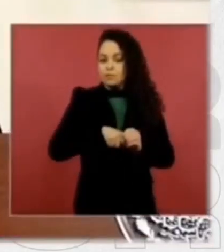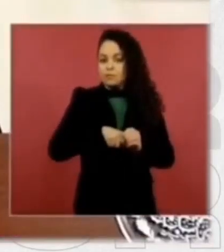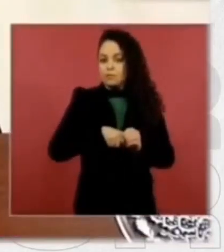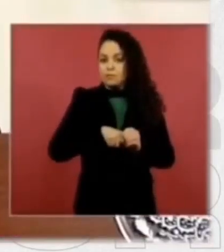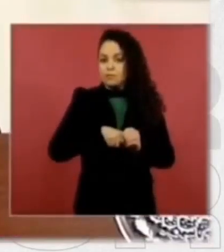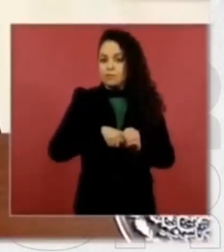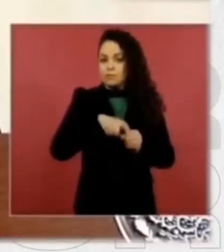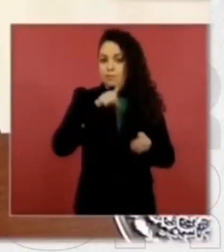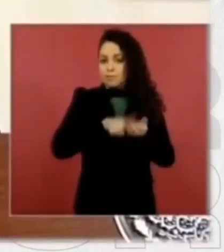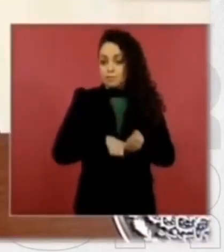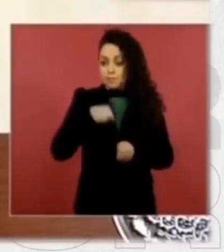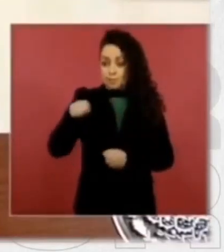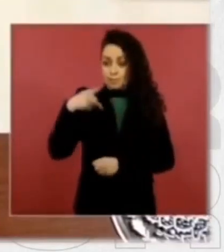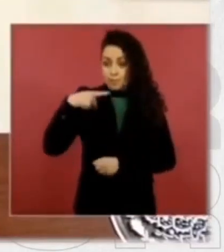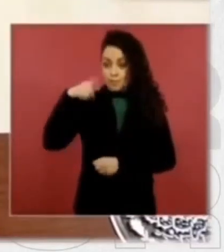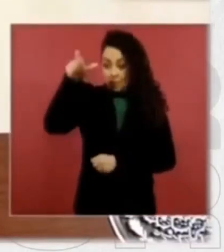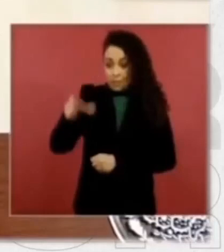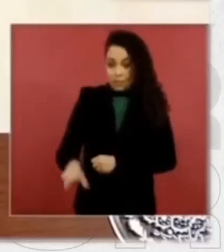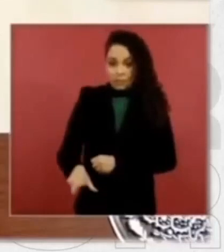y